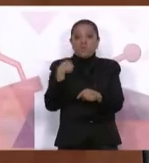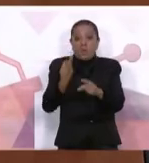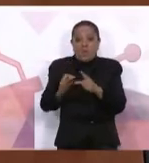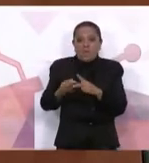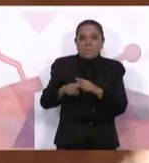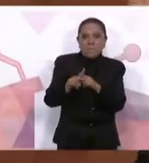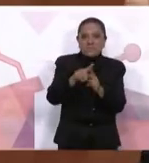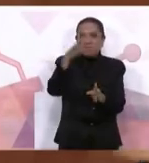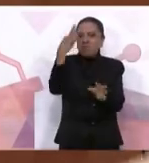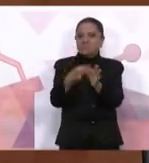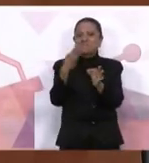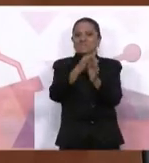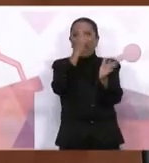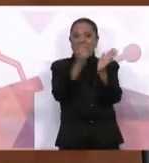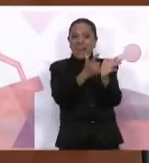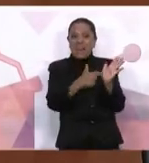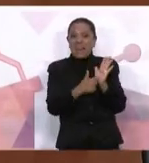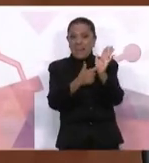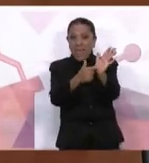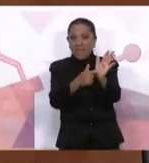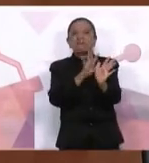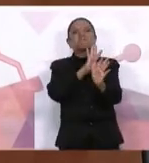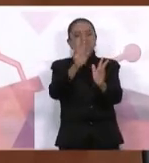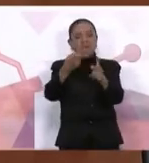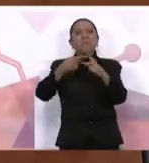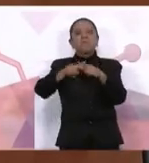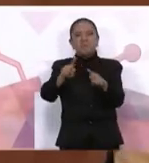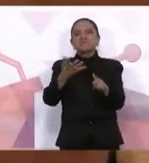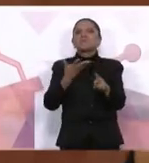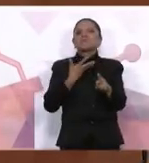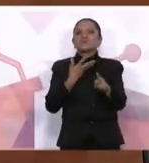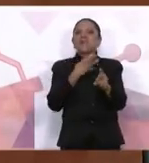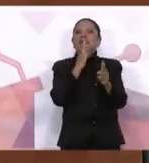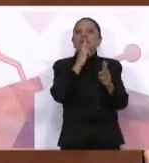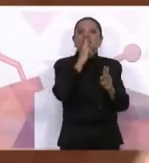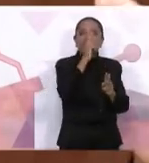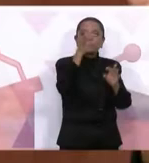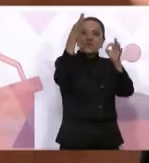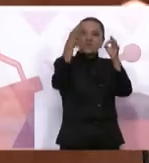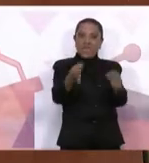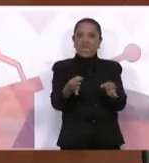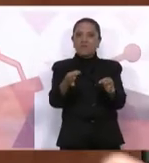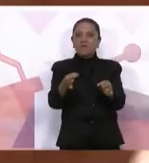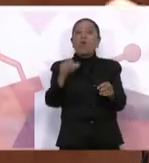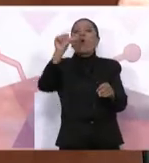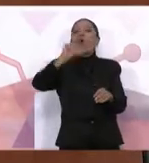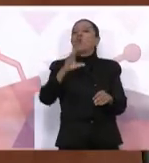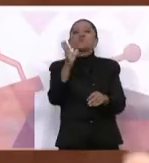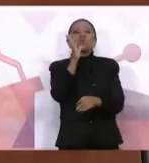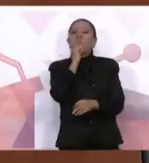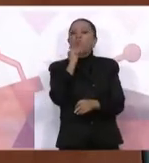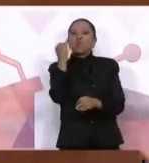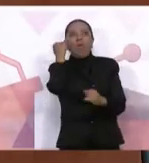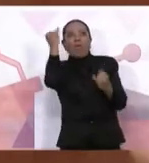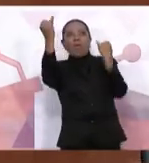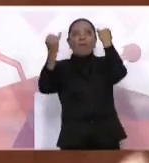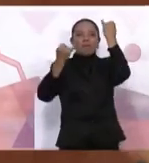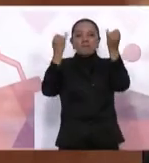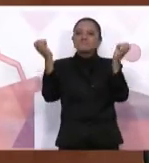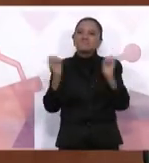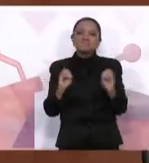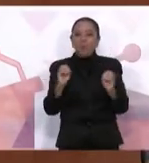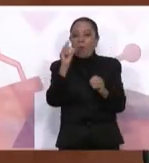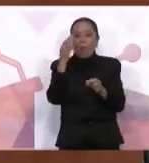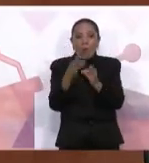hacerse empezaremos a tener resultados efectivos hoy no podemos inventar más hay que empezar a aplicar lo que ya tenemos